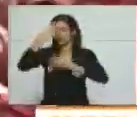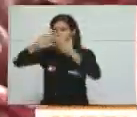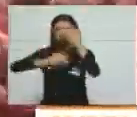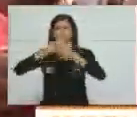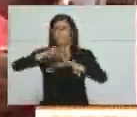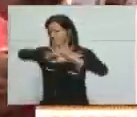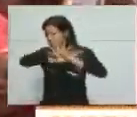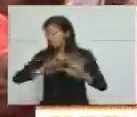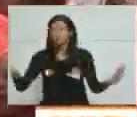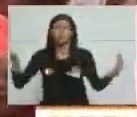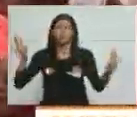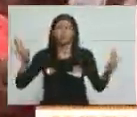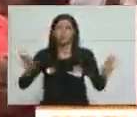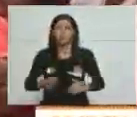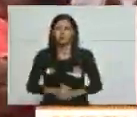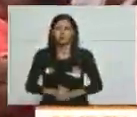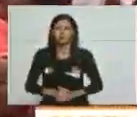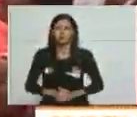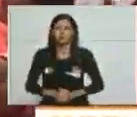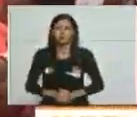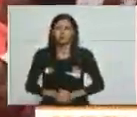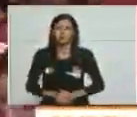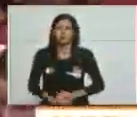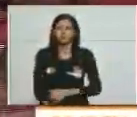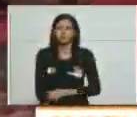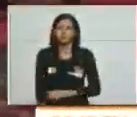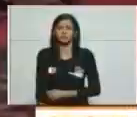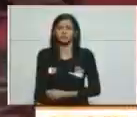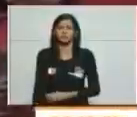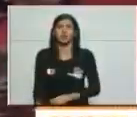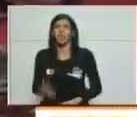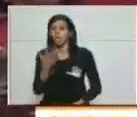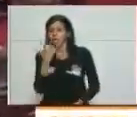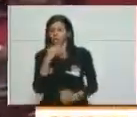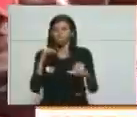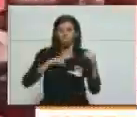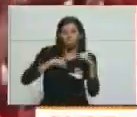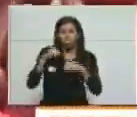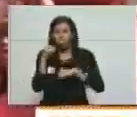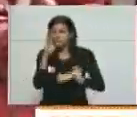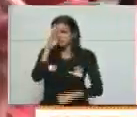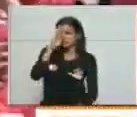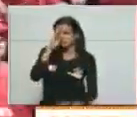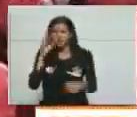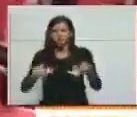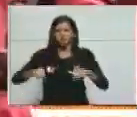Más nada, compadre. Aquí no podemos estar con guabineos y con